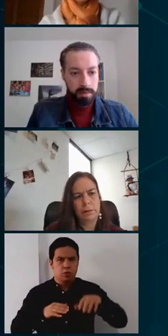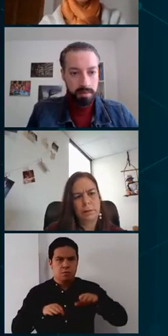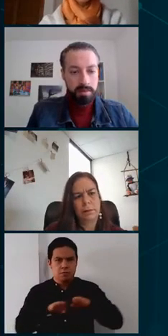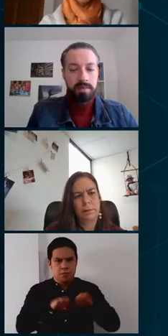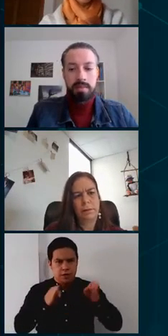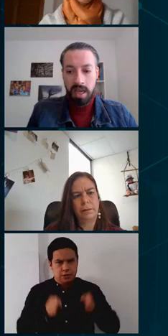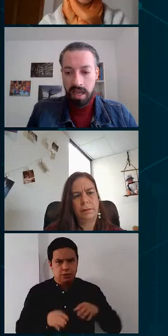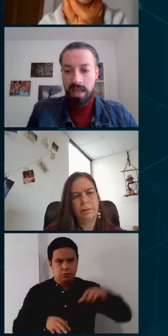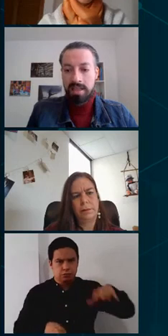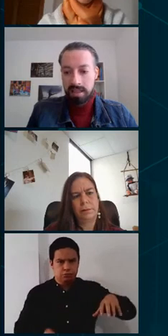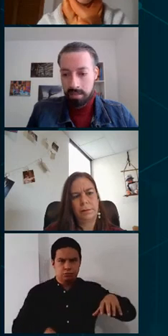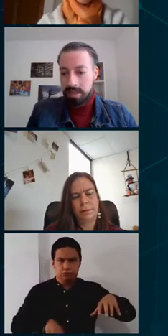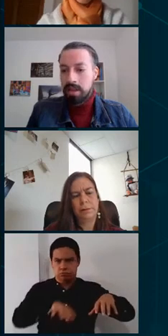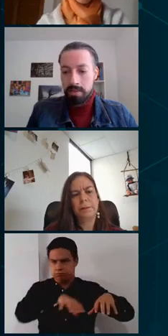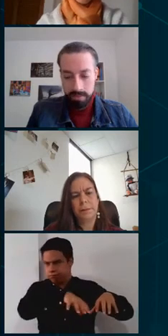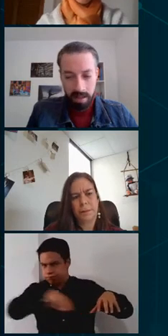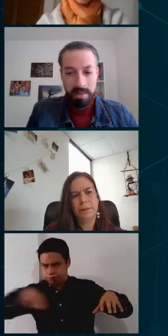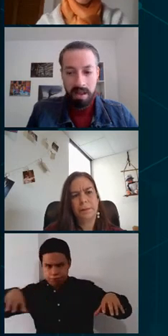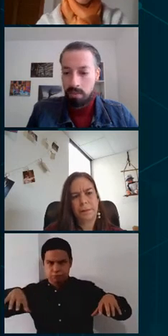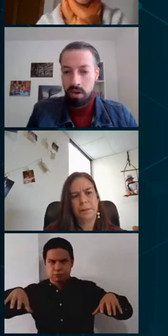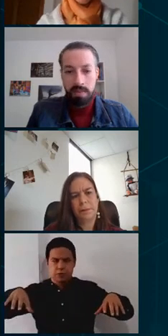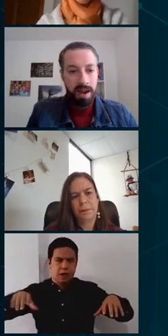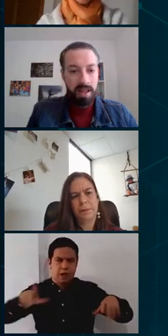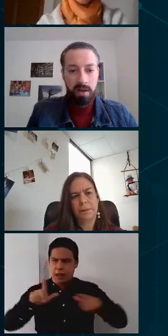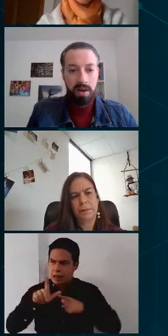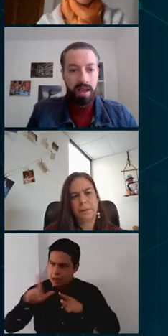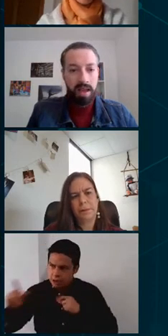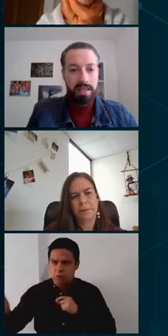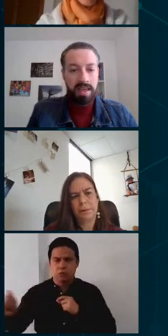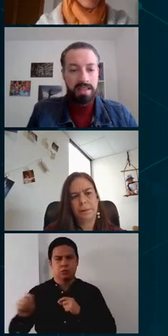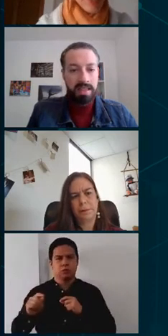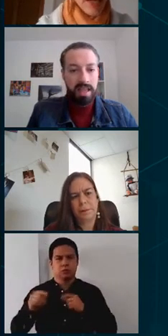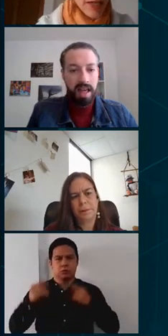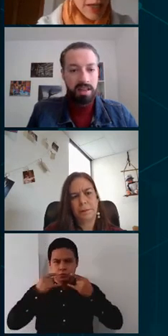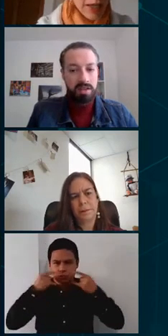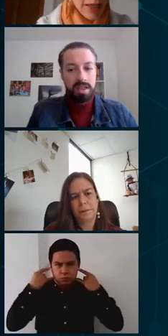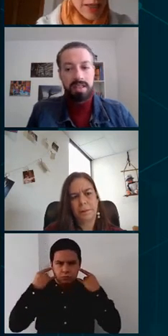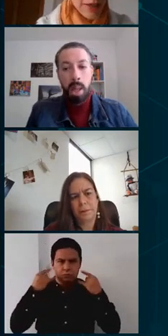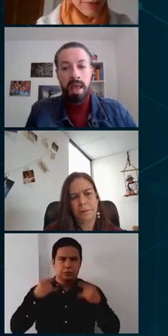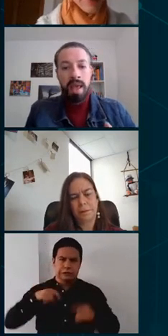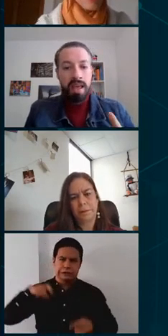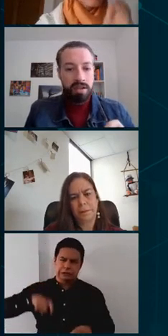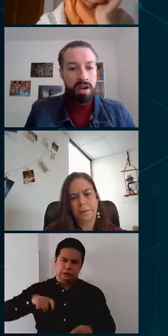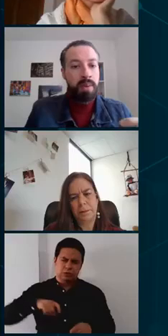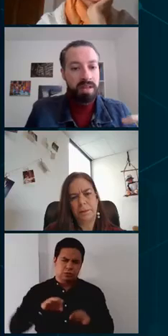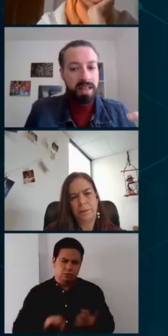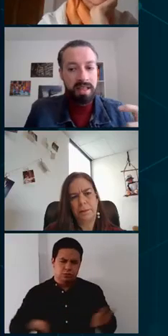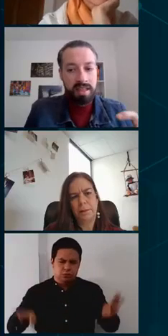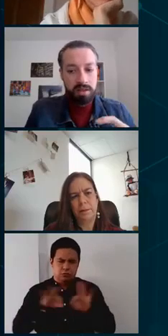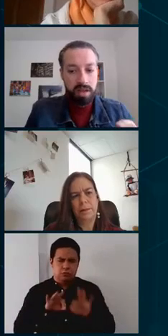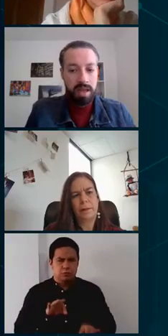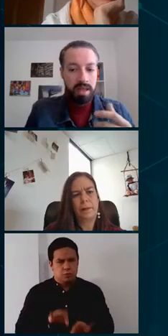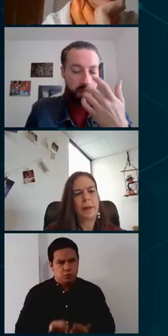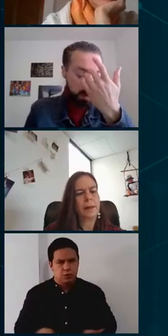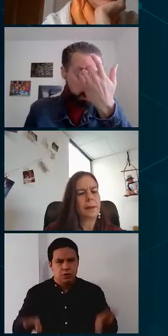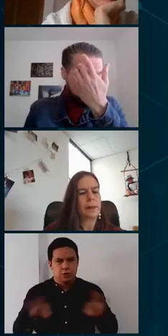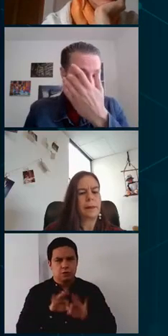bioseguridad. Exactamente. También muy válido esa necesidad. Entonces, son